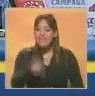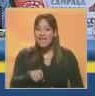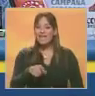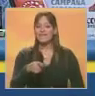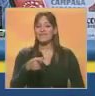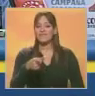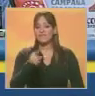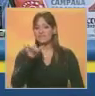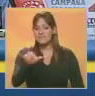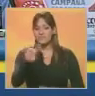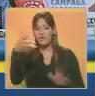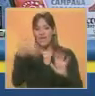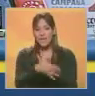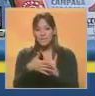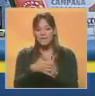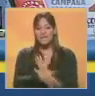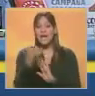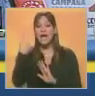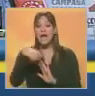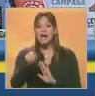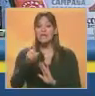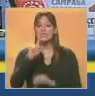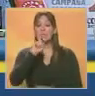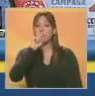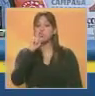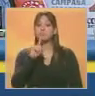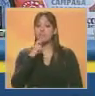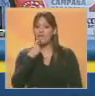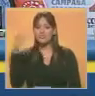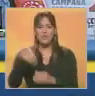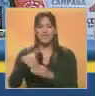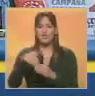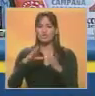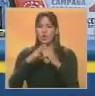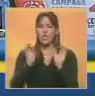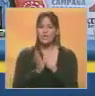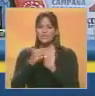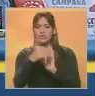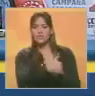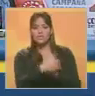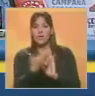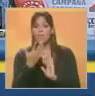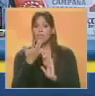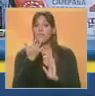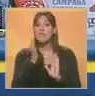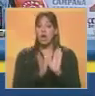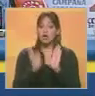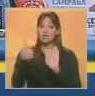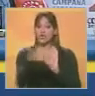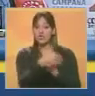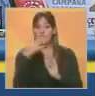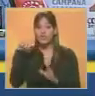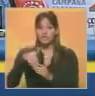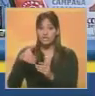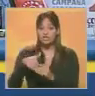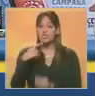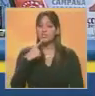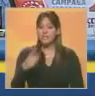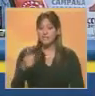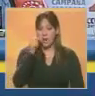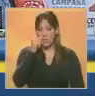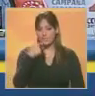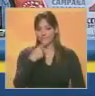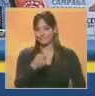está ocurriendo es que hay un voto oculto. Todo aquel que oculta su votación, dice este señor